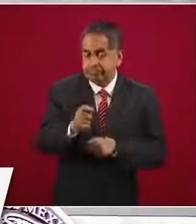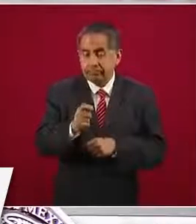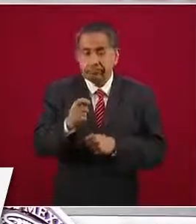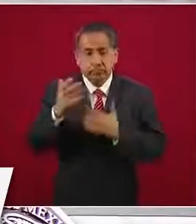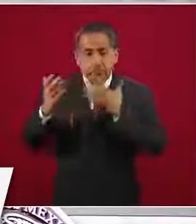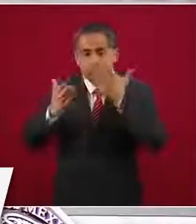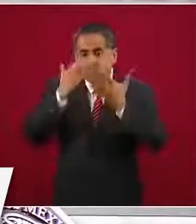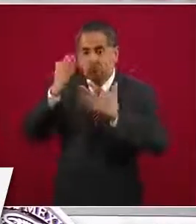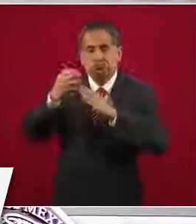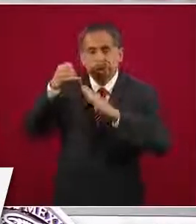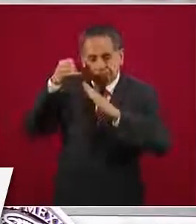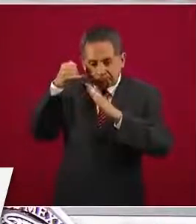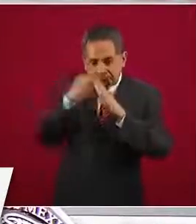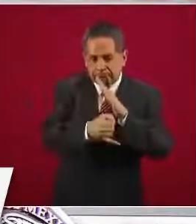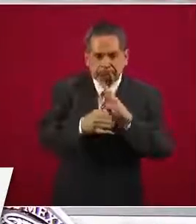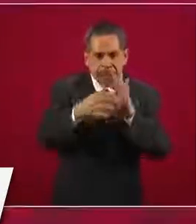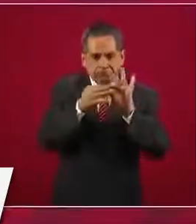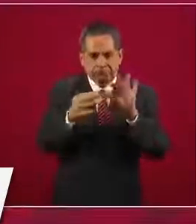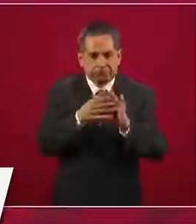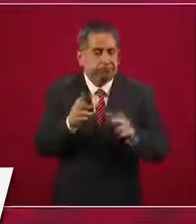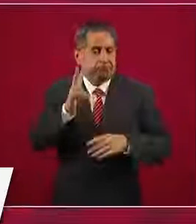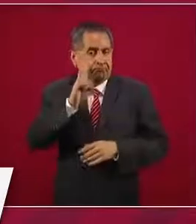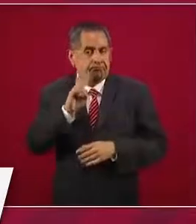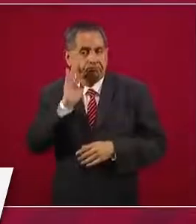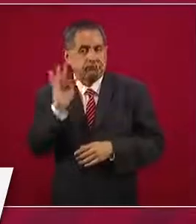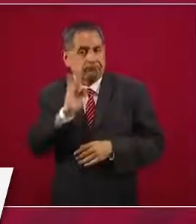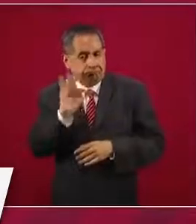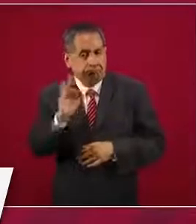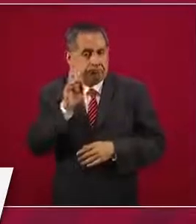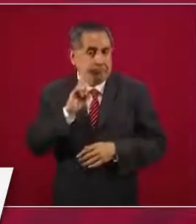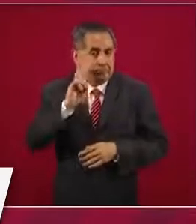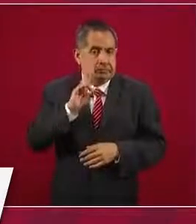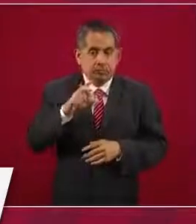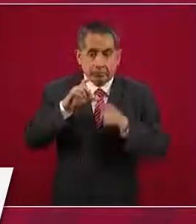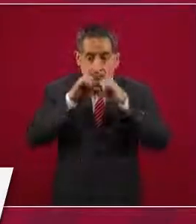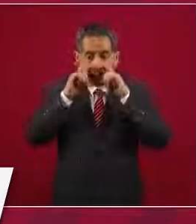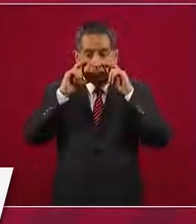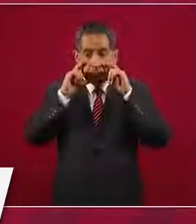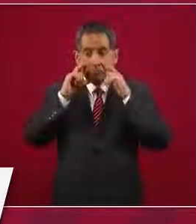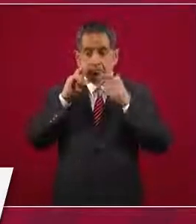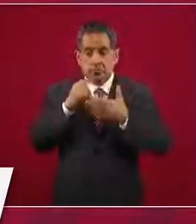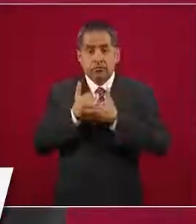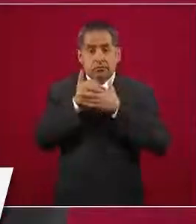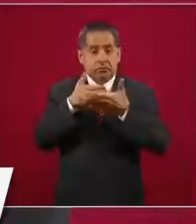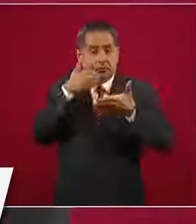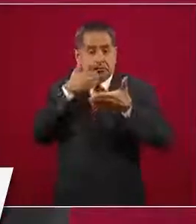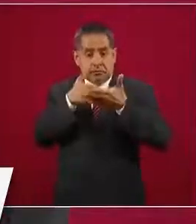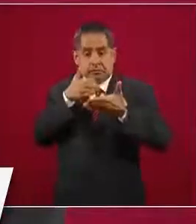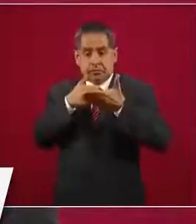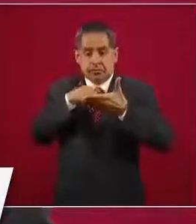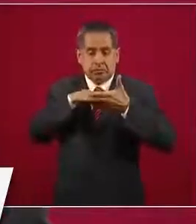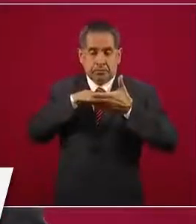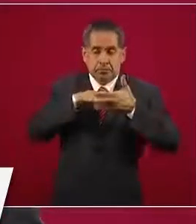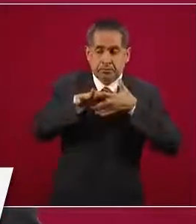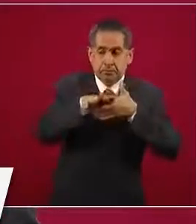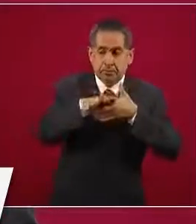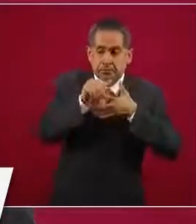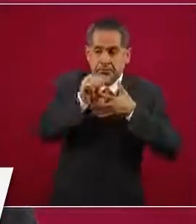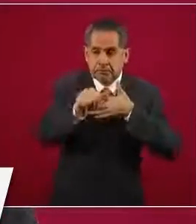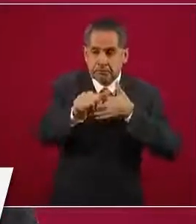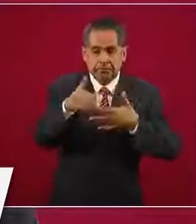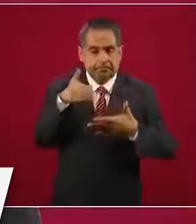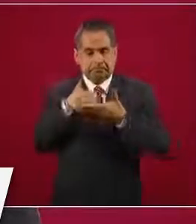estudios experimentales que podrían demostrar que el cubrebocas efectivamente interfiere con la salida del virus